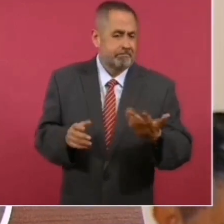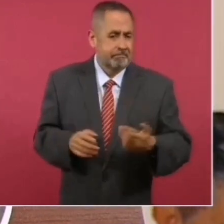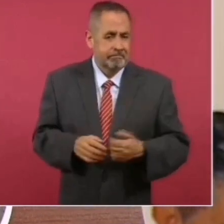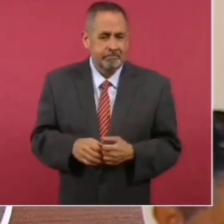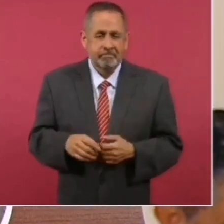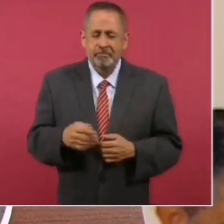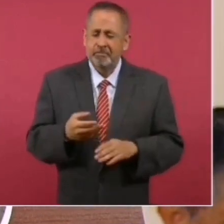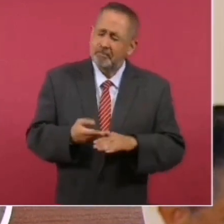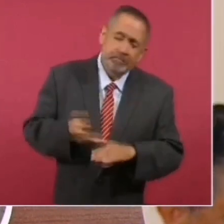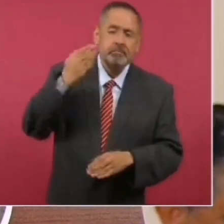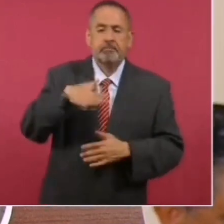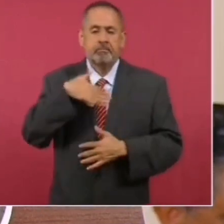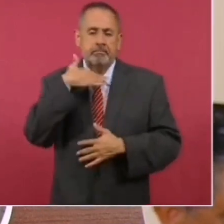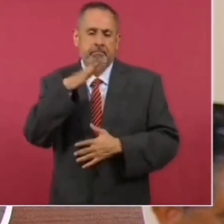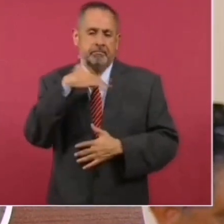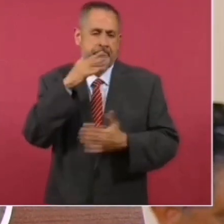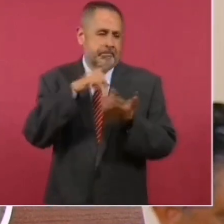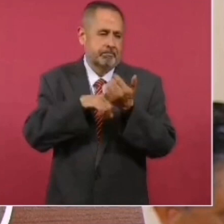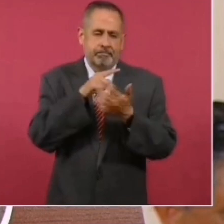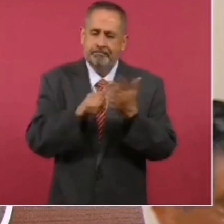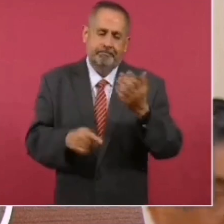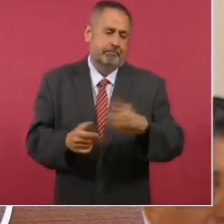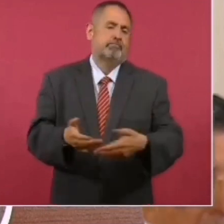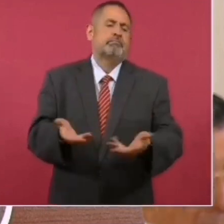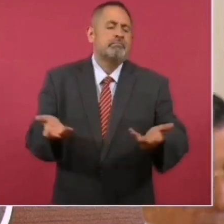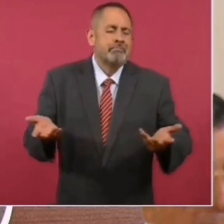y muy corruptos.